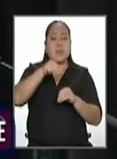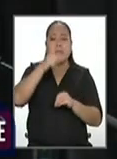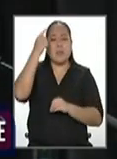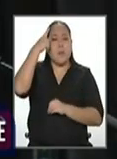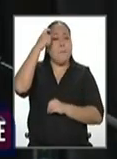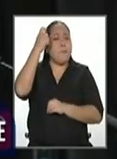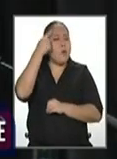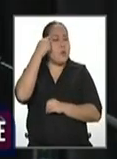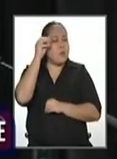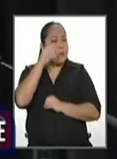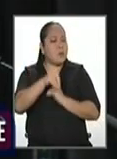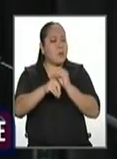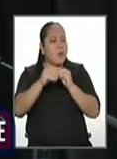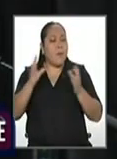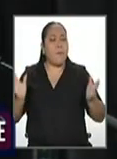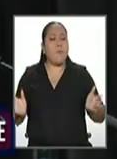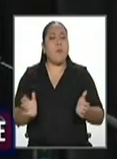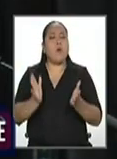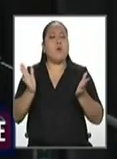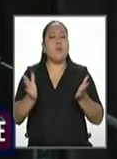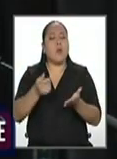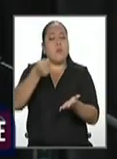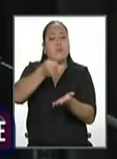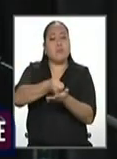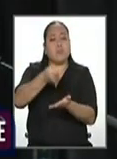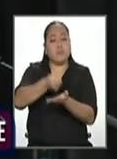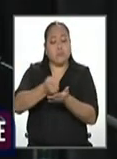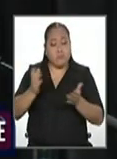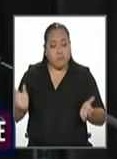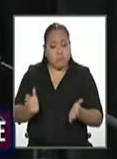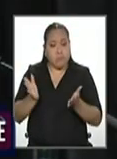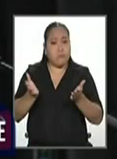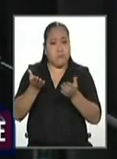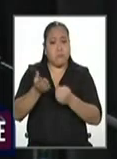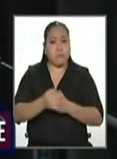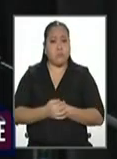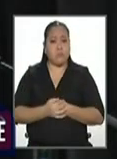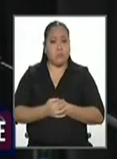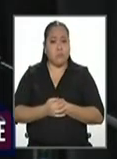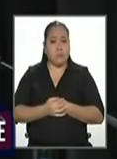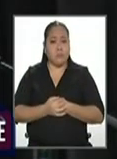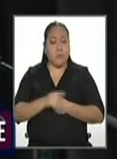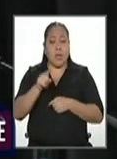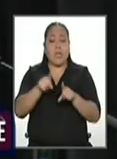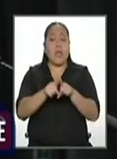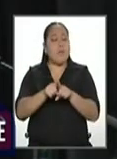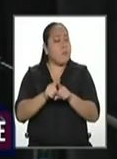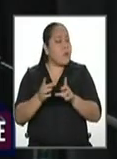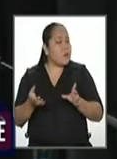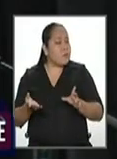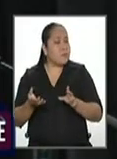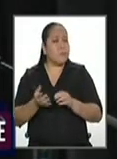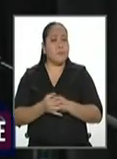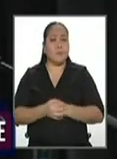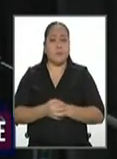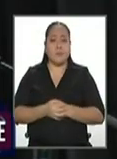para motivar, financiar, promover e inclusive